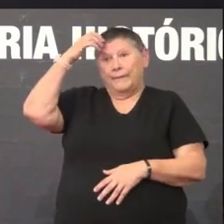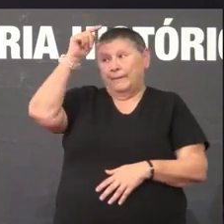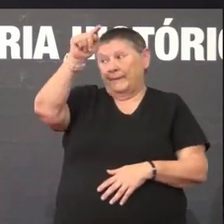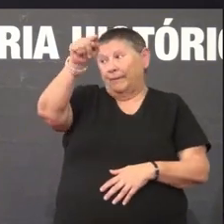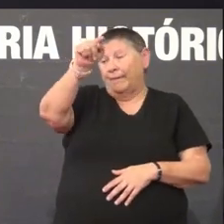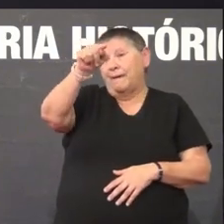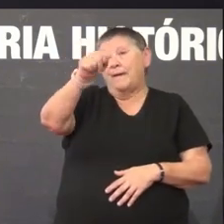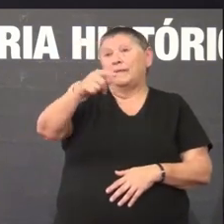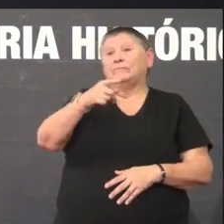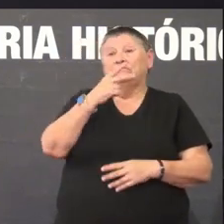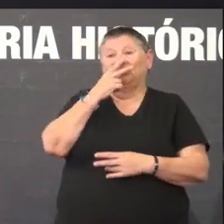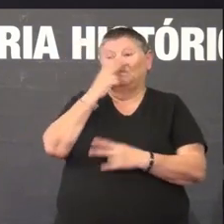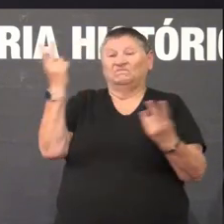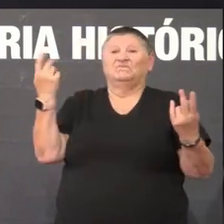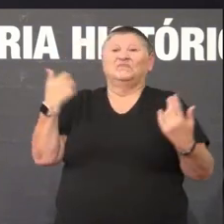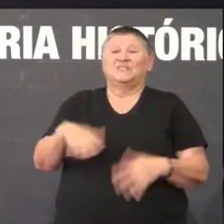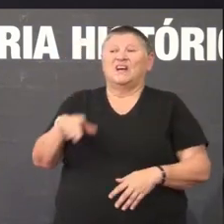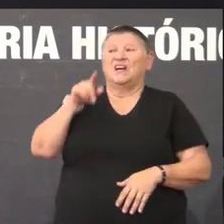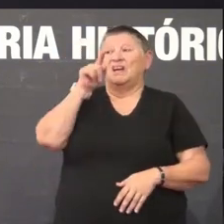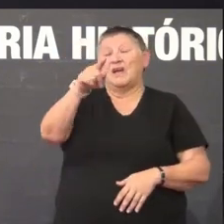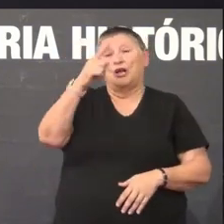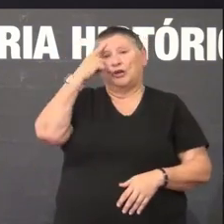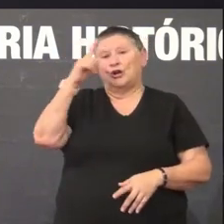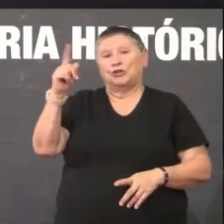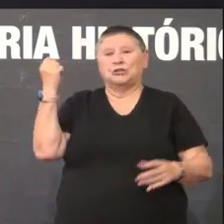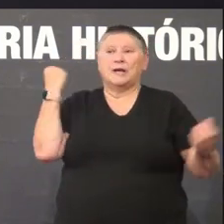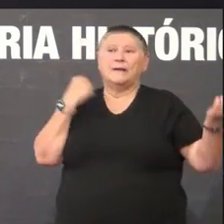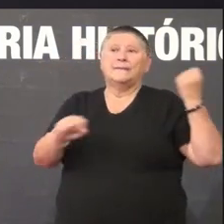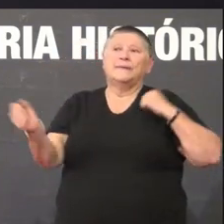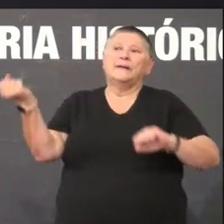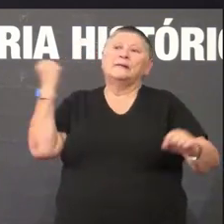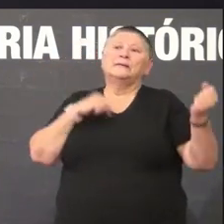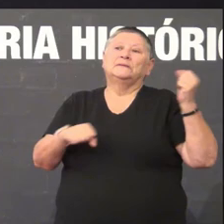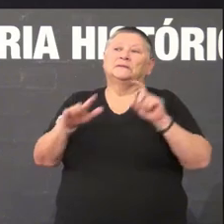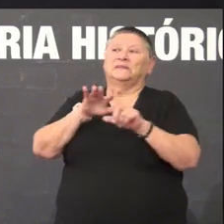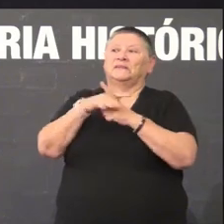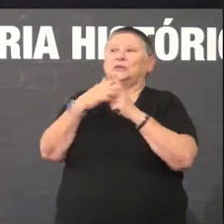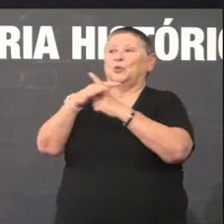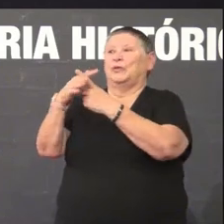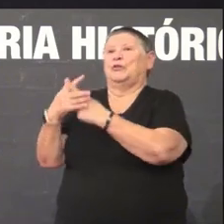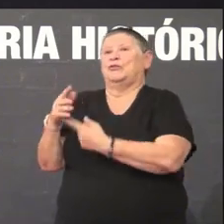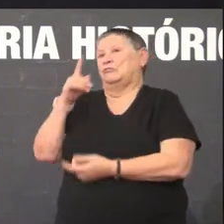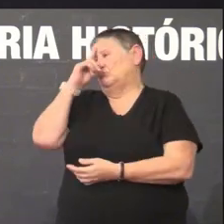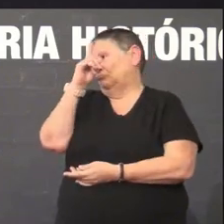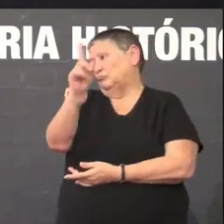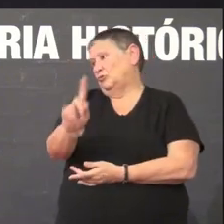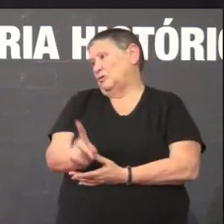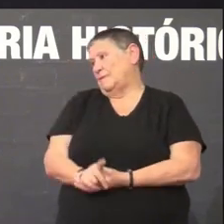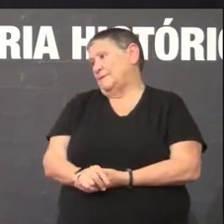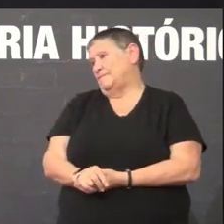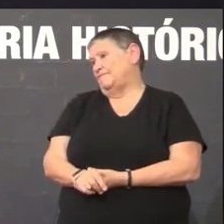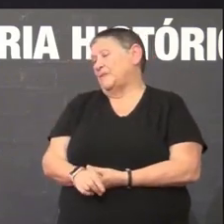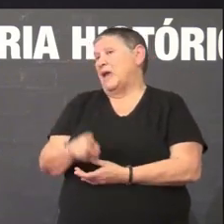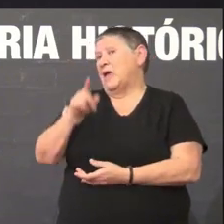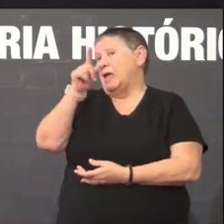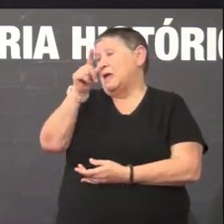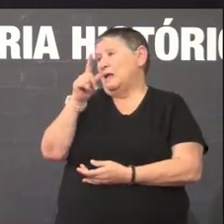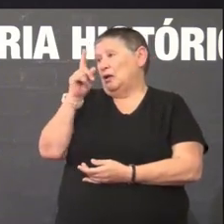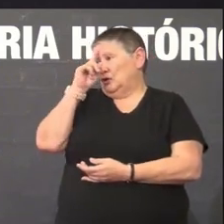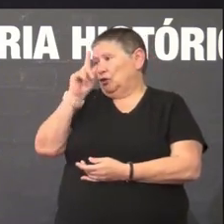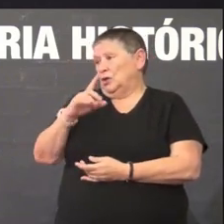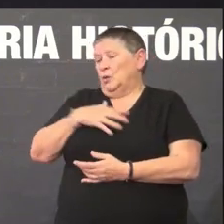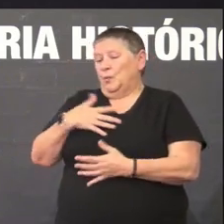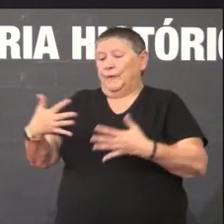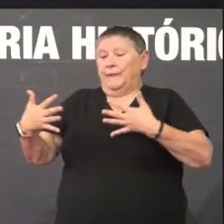que no sabe actuar en ese tipo de cosas. Porque no sabe que no puede